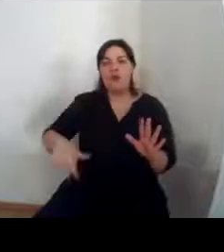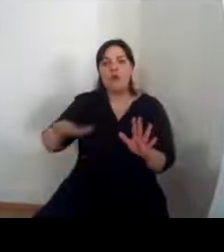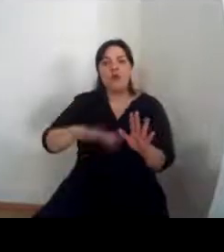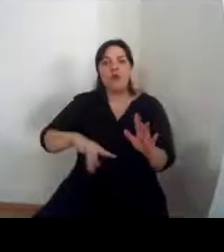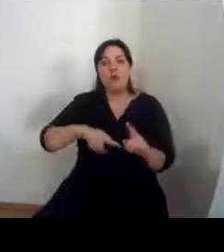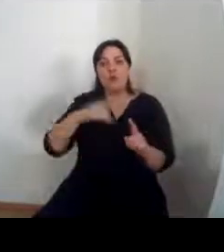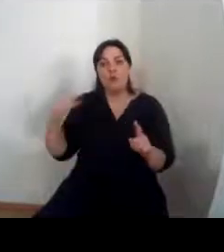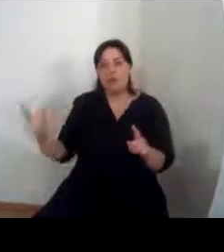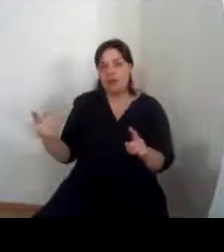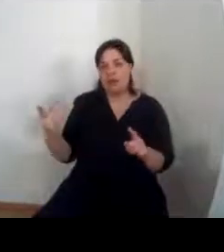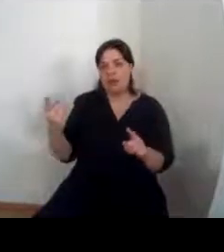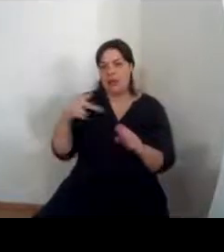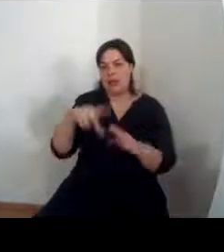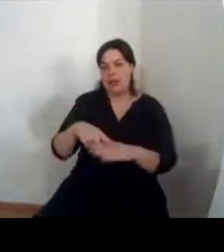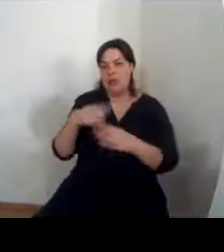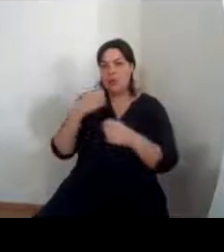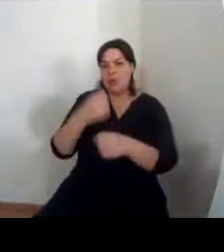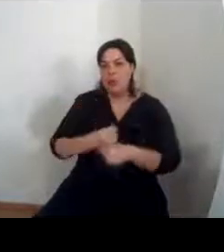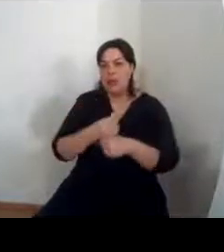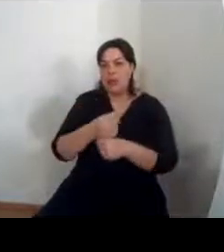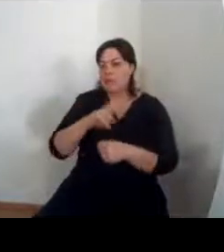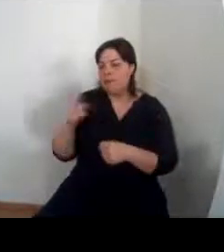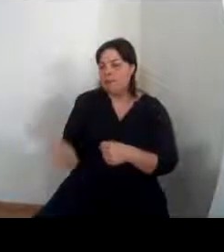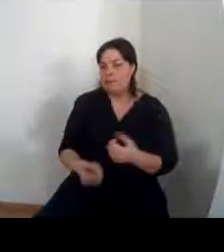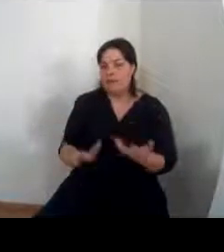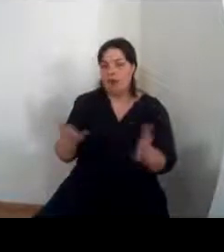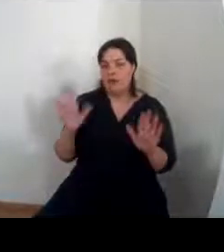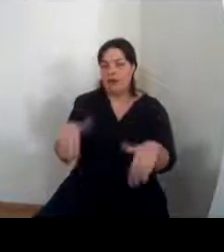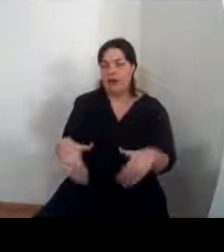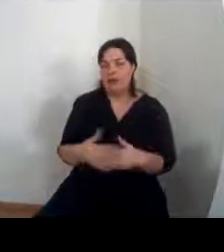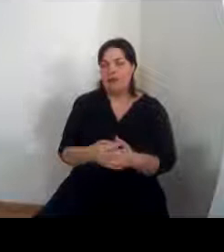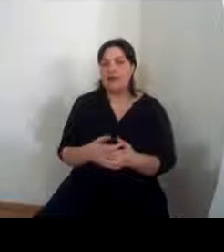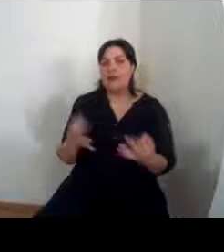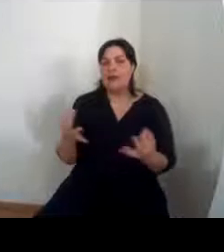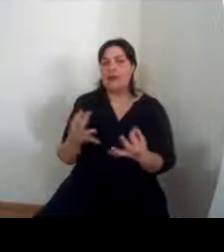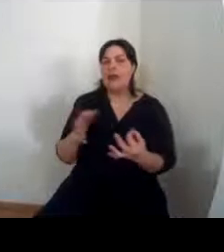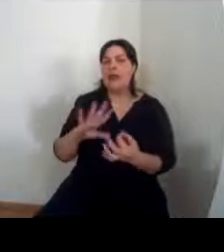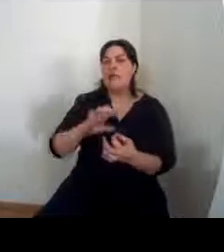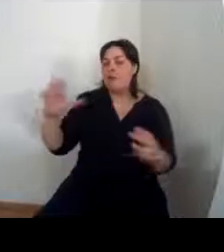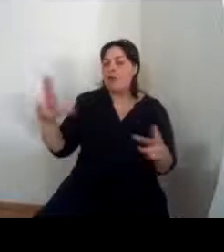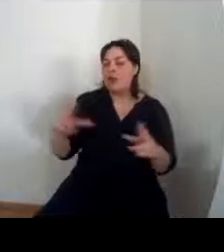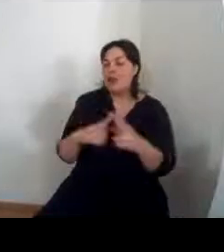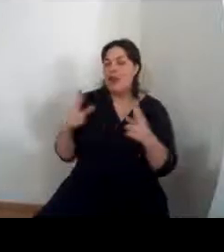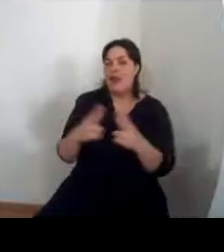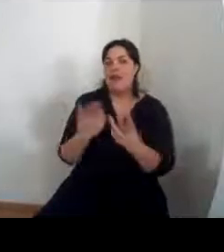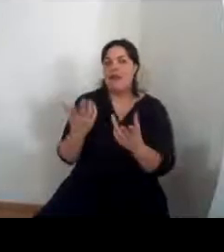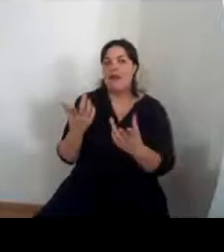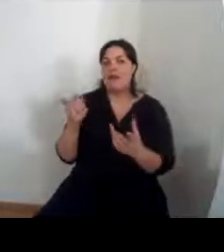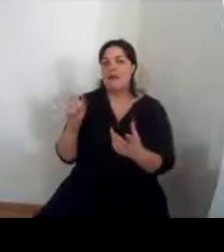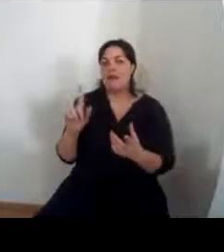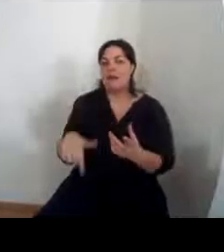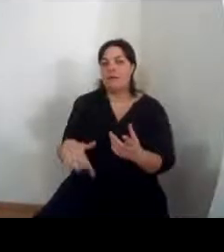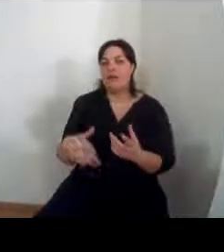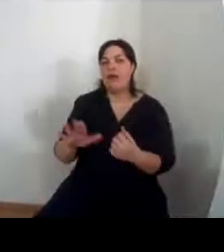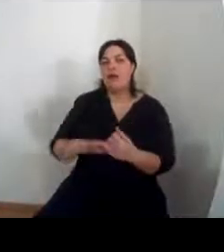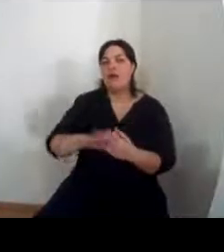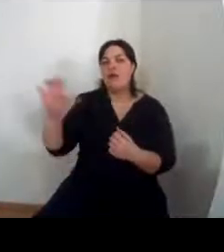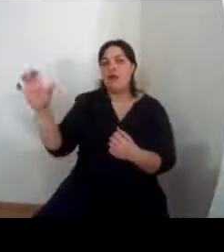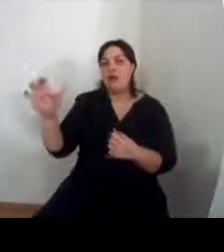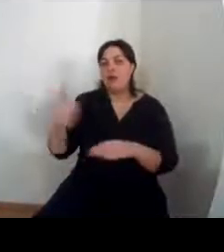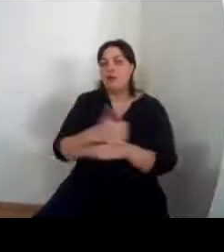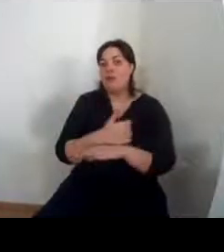Trujillo, que al final transmiten esa Europa social o que transmiten esa Europa de la